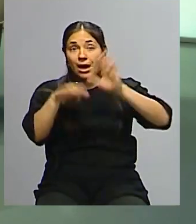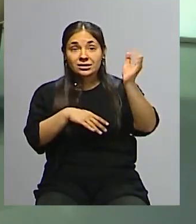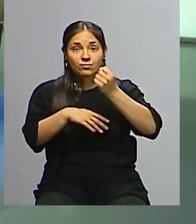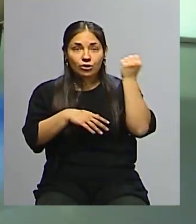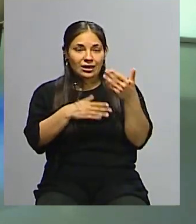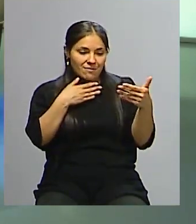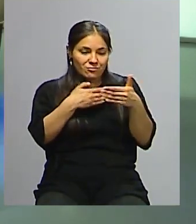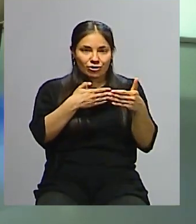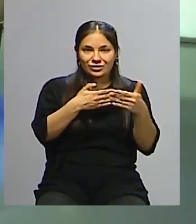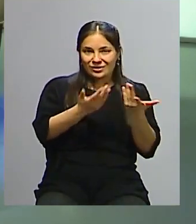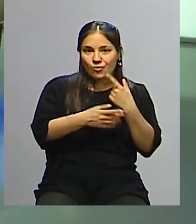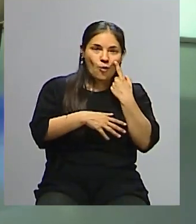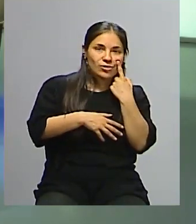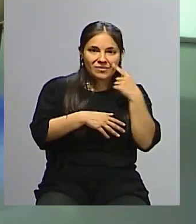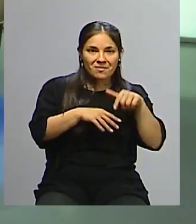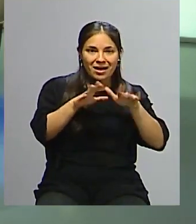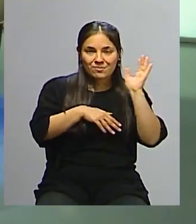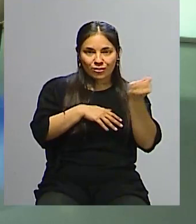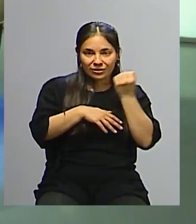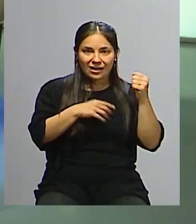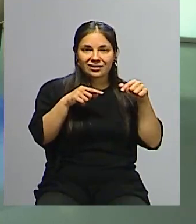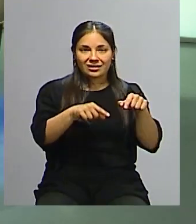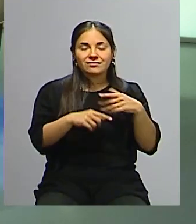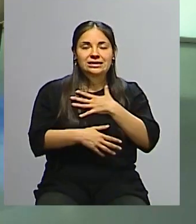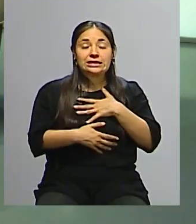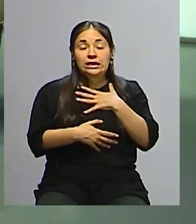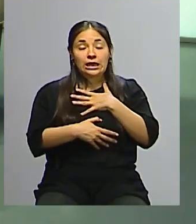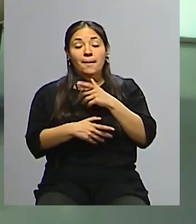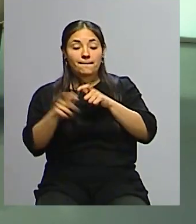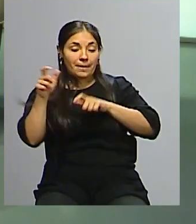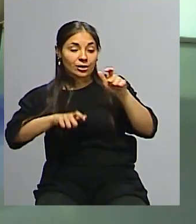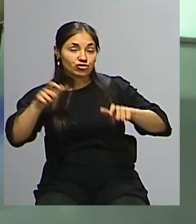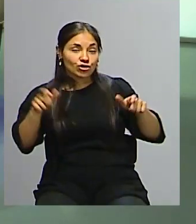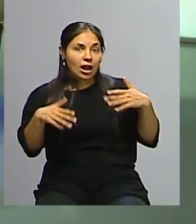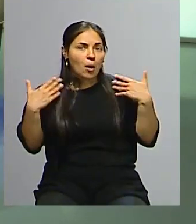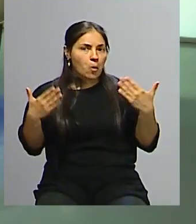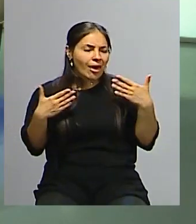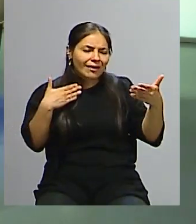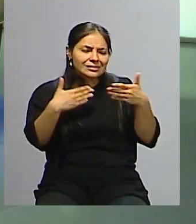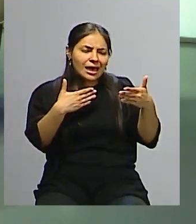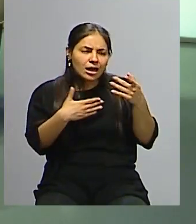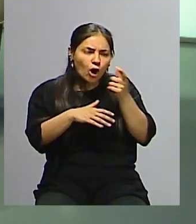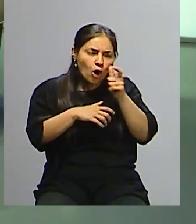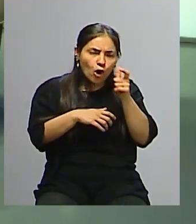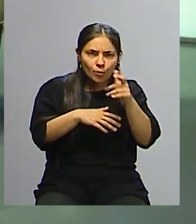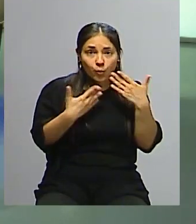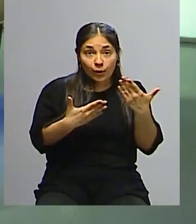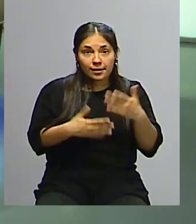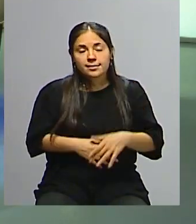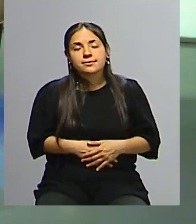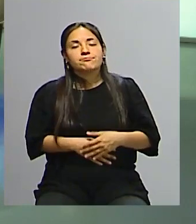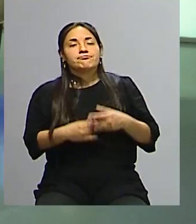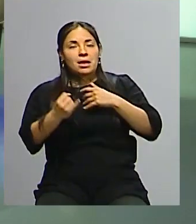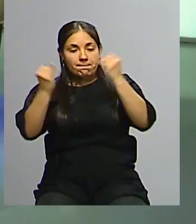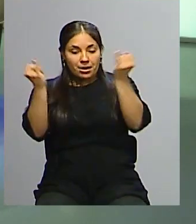próximo, ¿no? Y obviamente le da la posibilidad tal vez de sentir que el ciudadano o ciudadana tiene más posibilidad de estar cerca de controlar. Pero digo, ¿cómo se genera